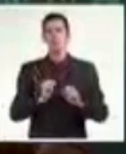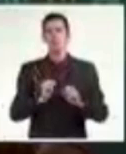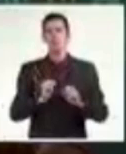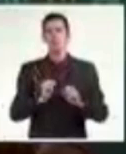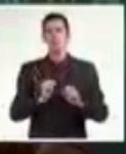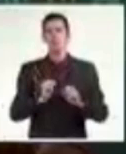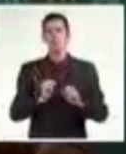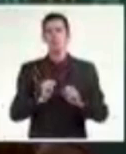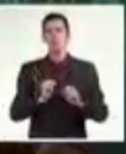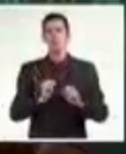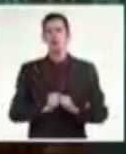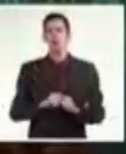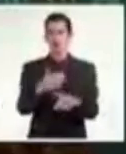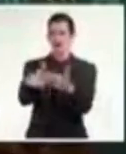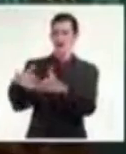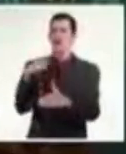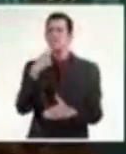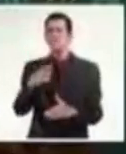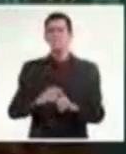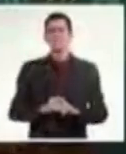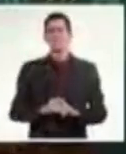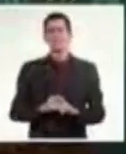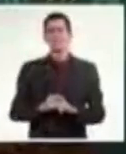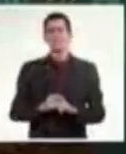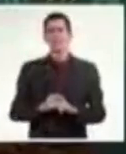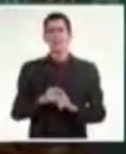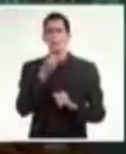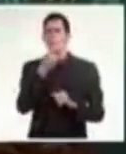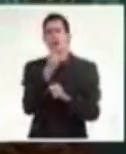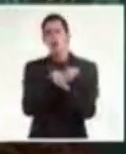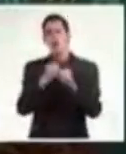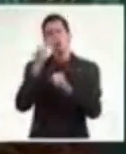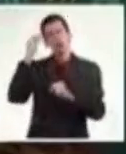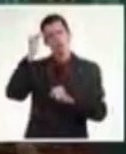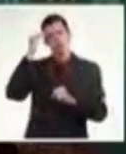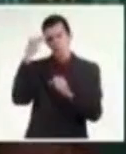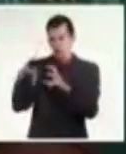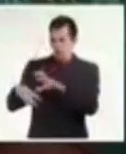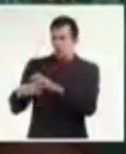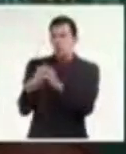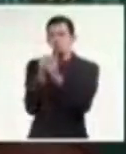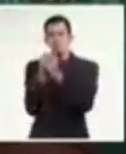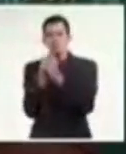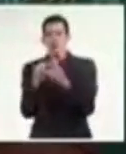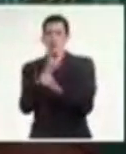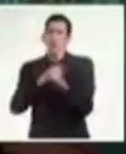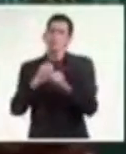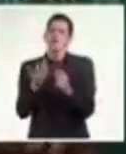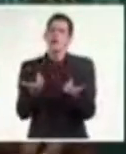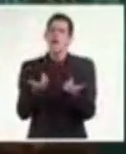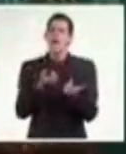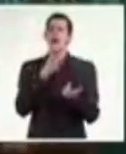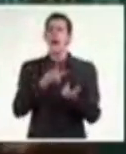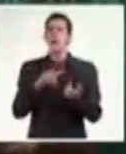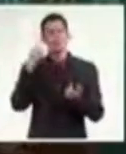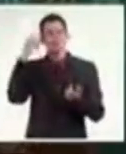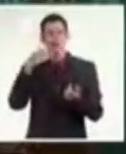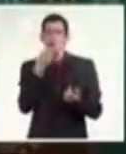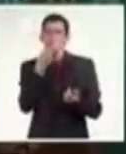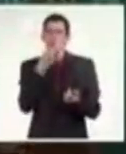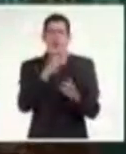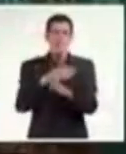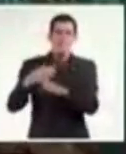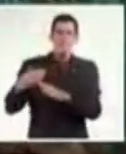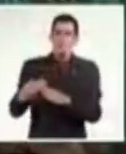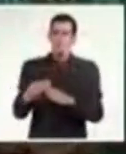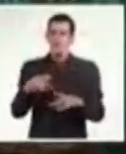bien, pero flecha, ¿en serio? Usar como método de lanzamiento, trozos de cabida